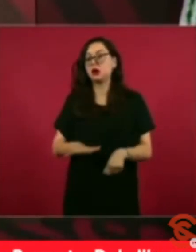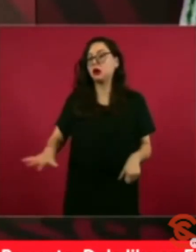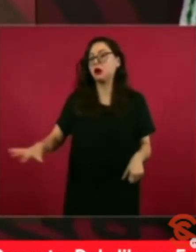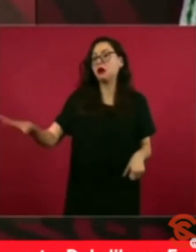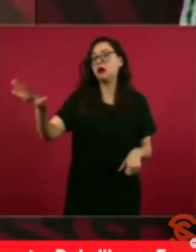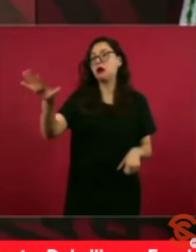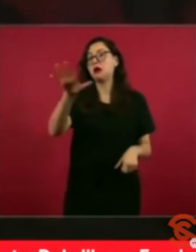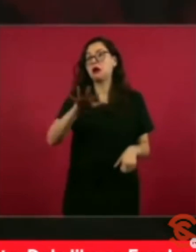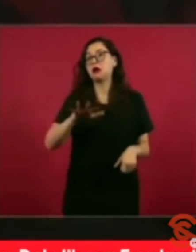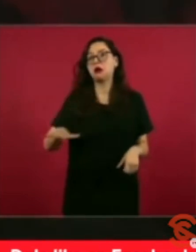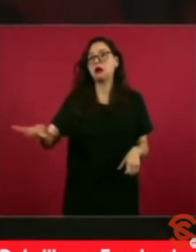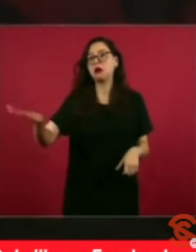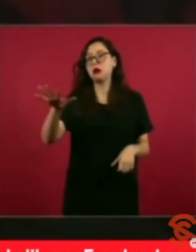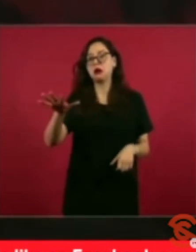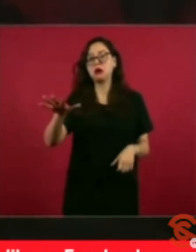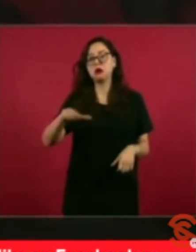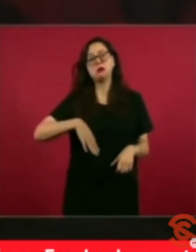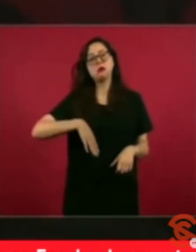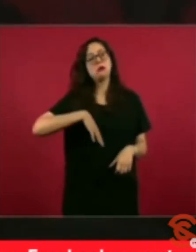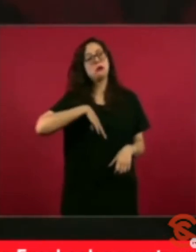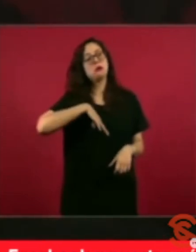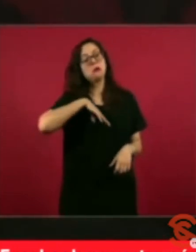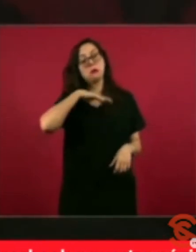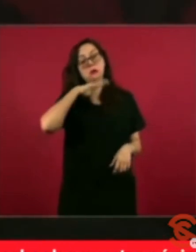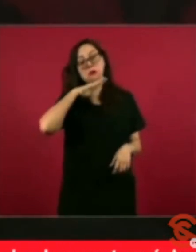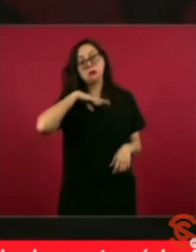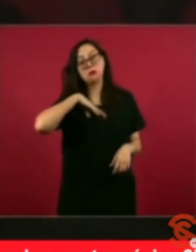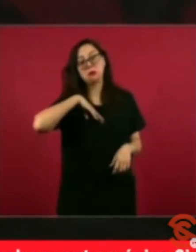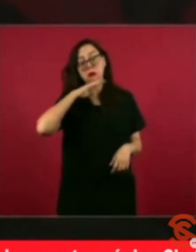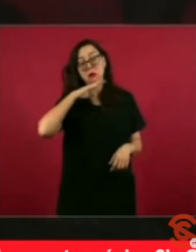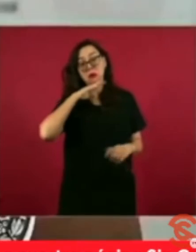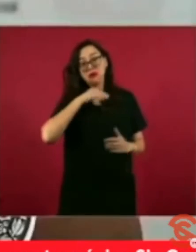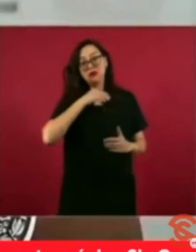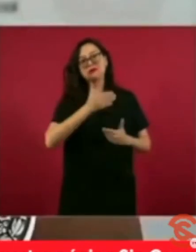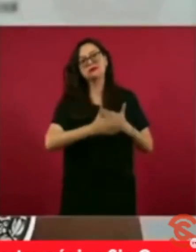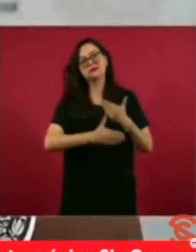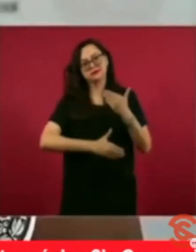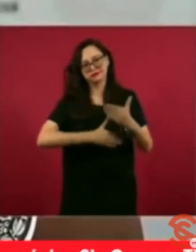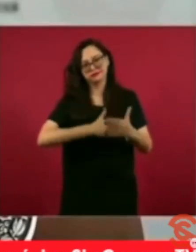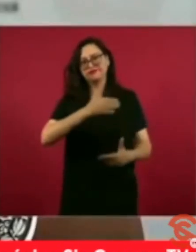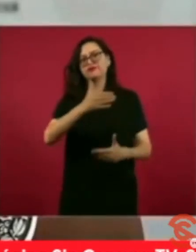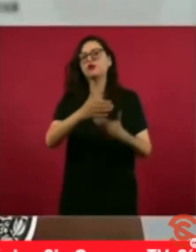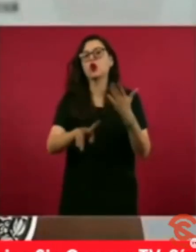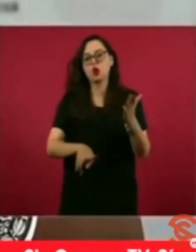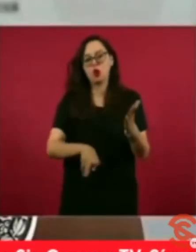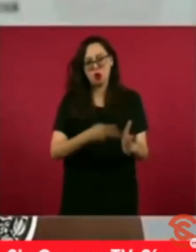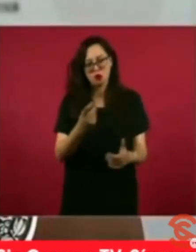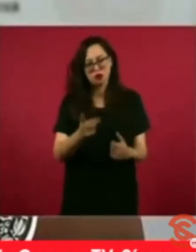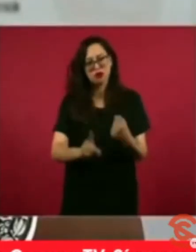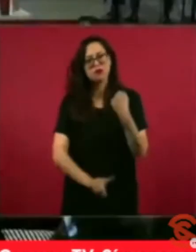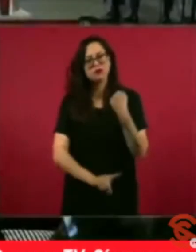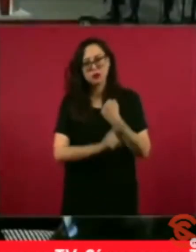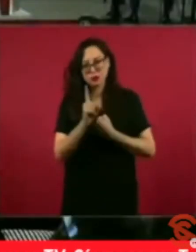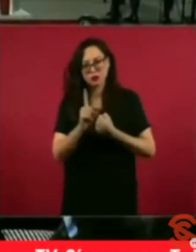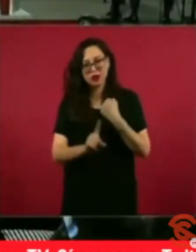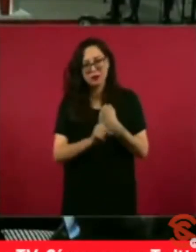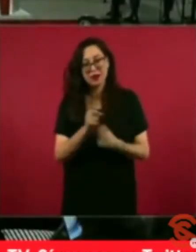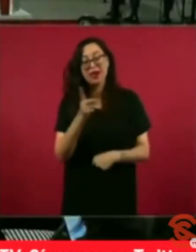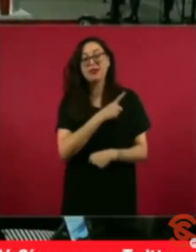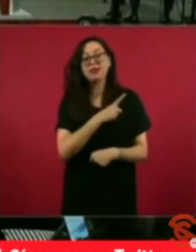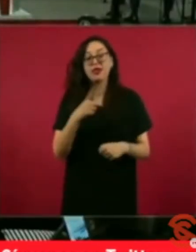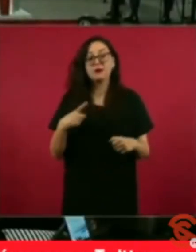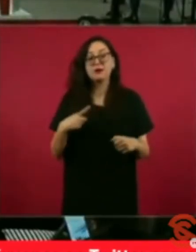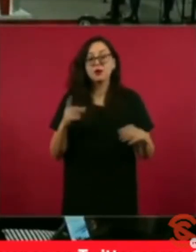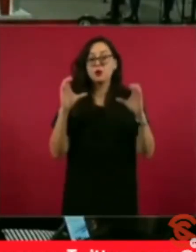le va a pasar a Morena lo que le pasó a otros partidos. Ojo, lo hemos